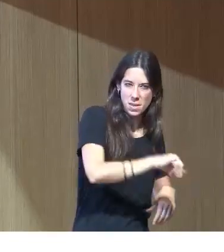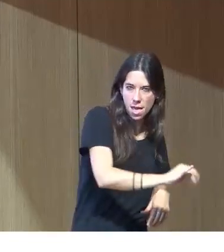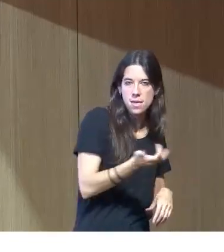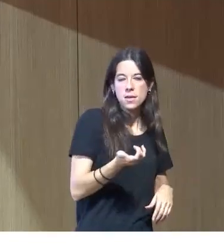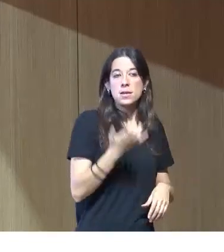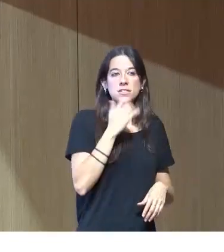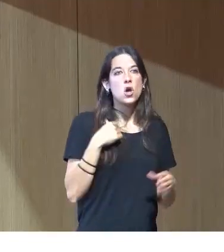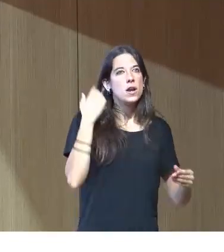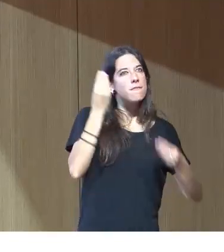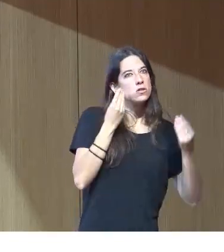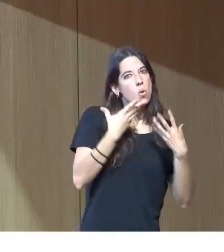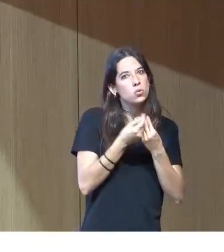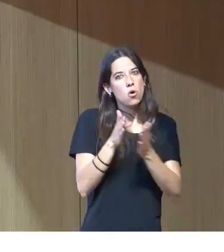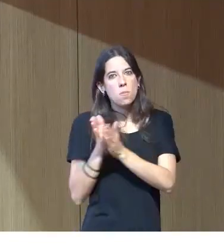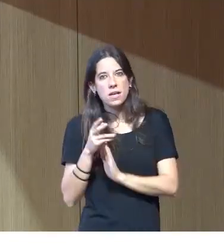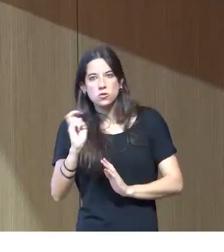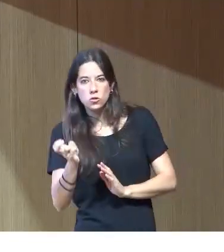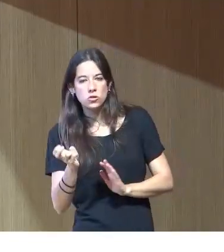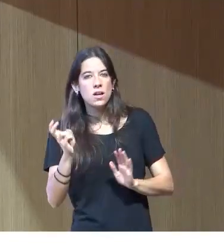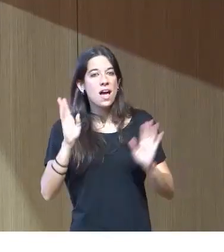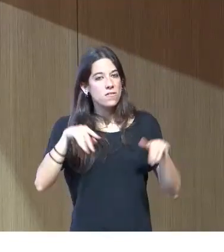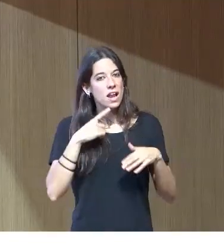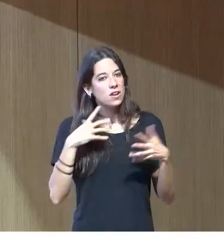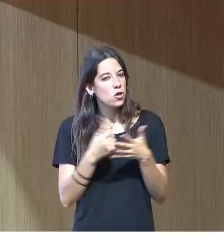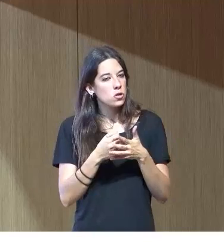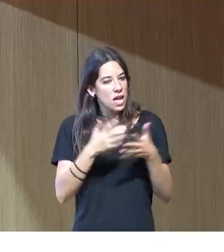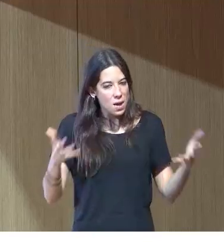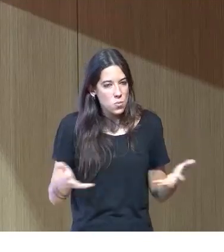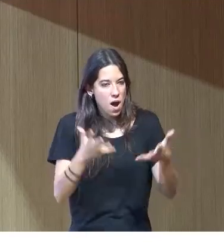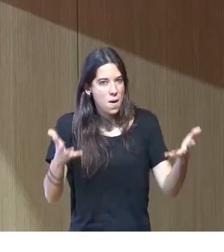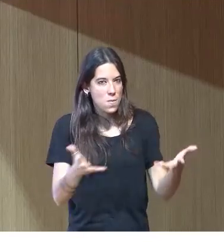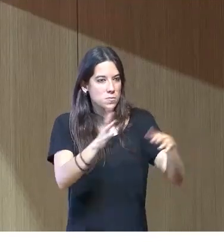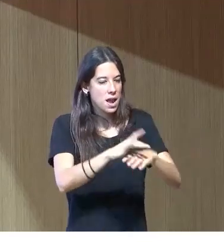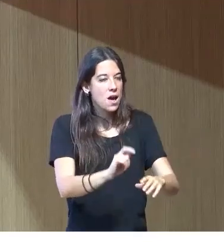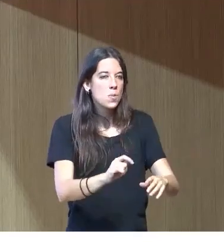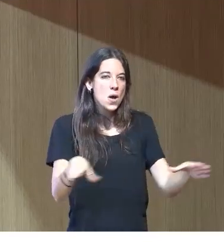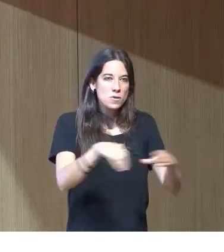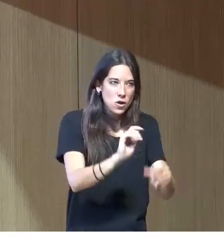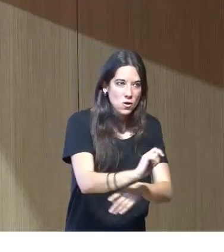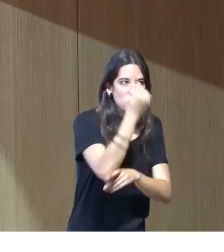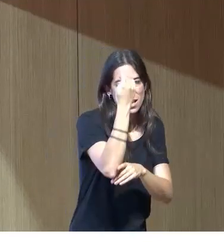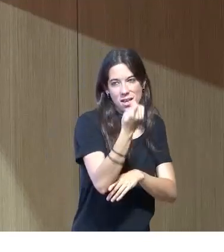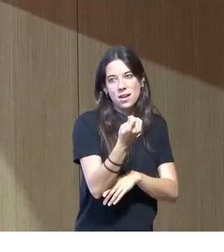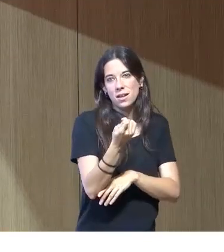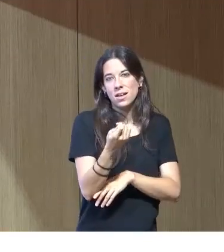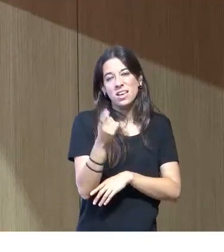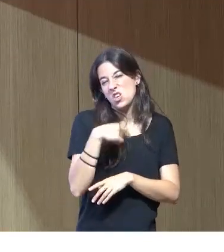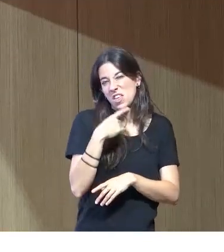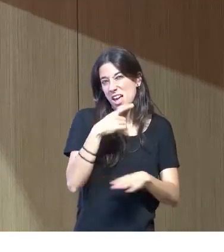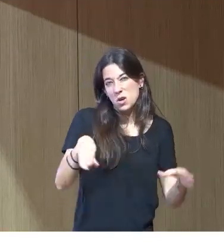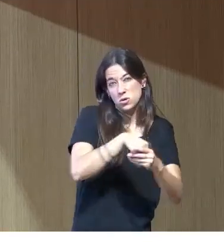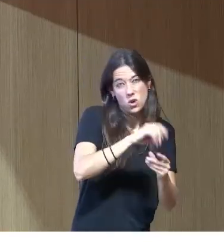con otros compañeros que empujamos todos hacia eso que es la inclusión y que yo creo que ya me atrevería a llamar normalización